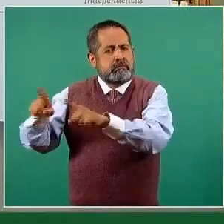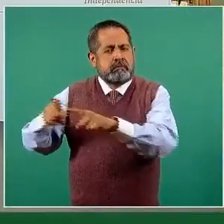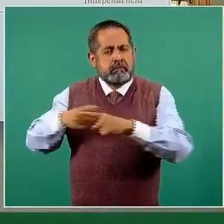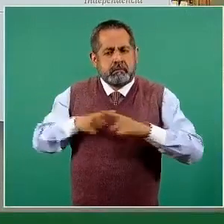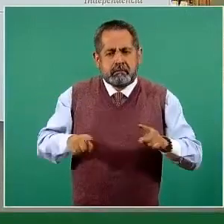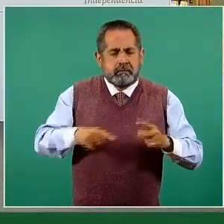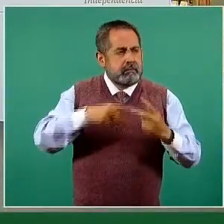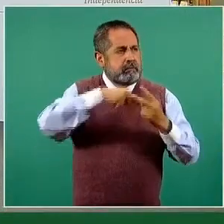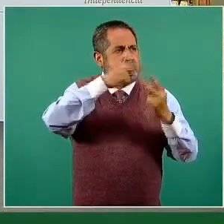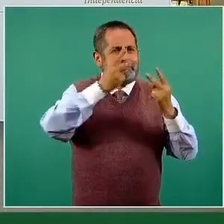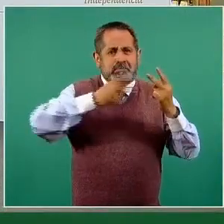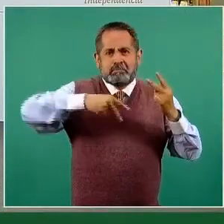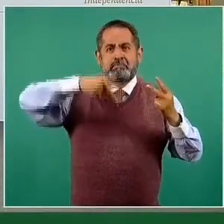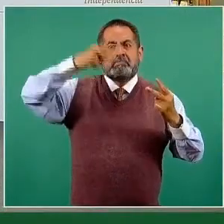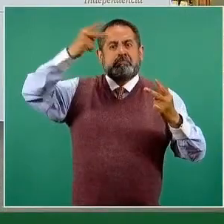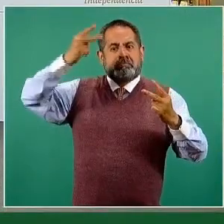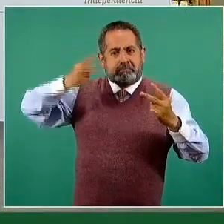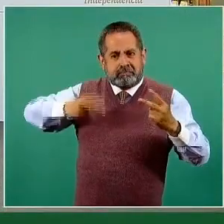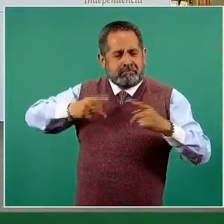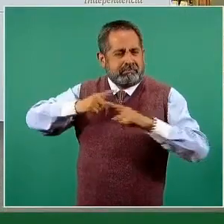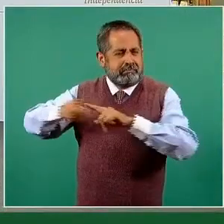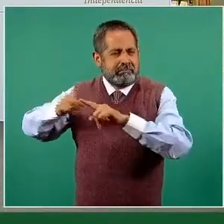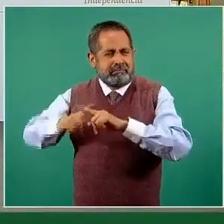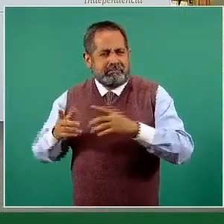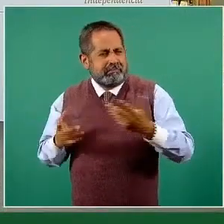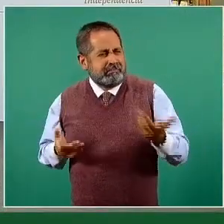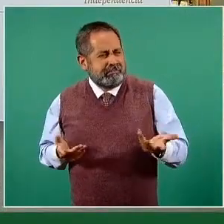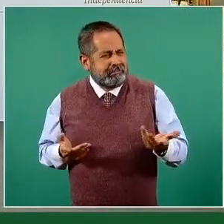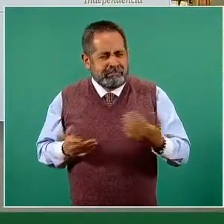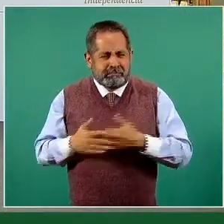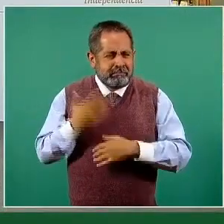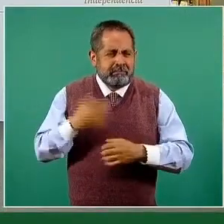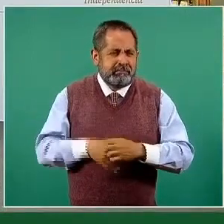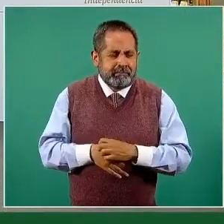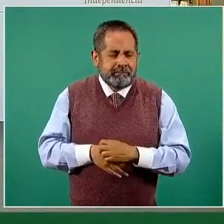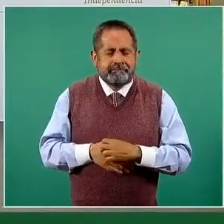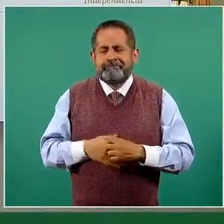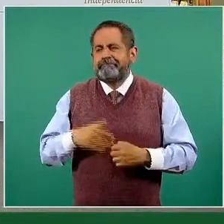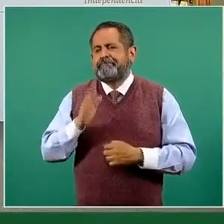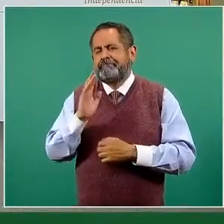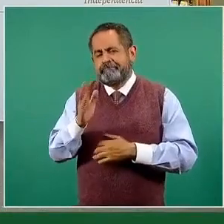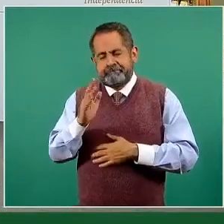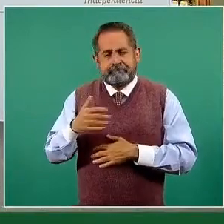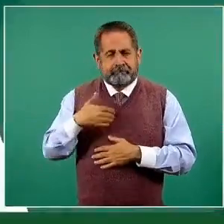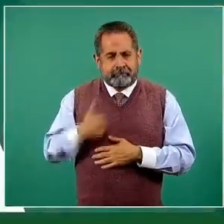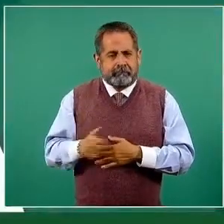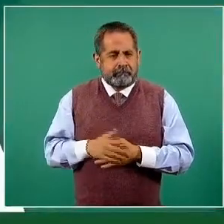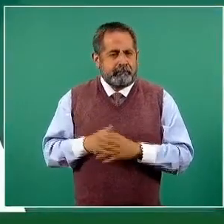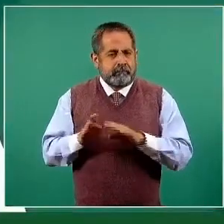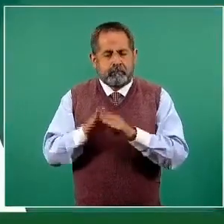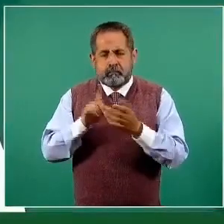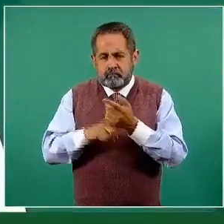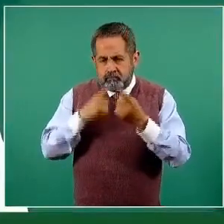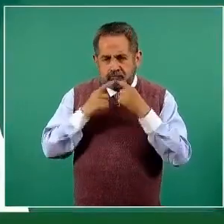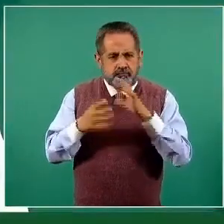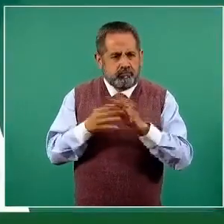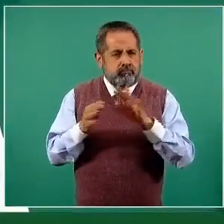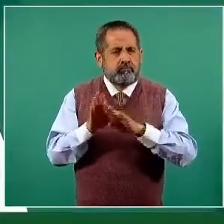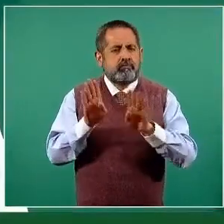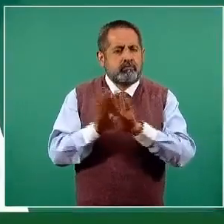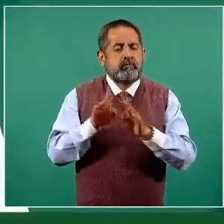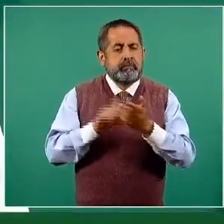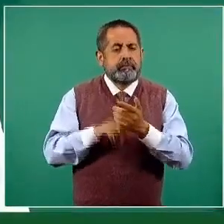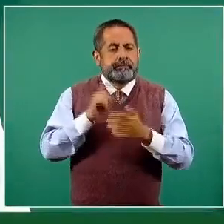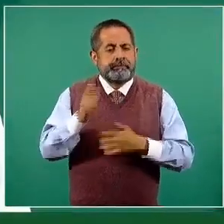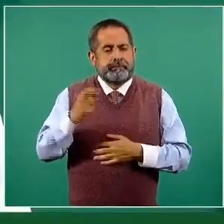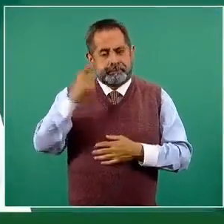considerablemente diferentes. De modo que interpretar la calidad del control o la